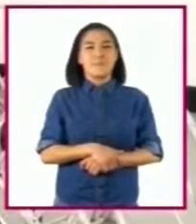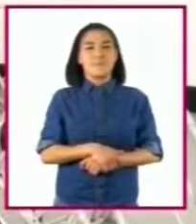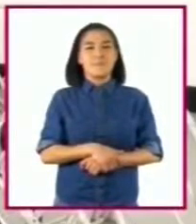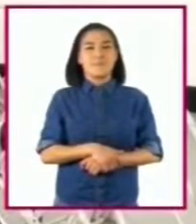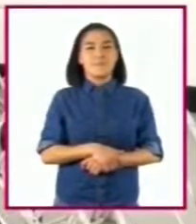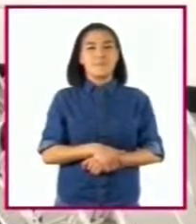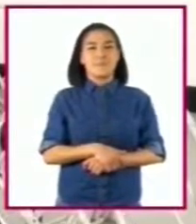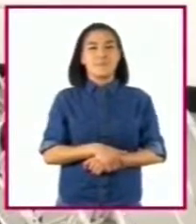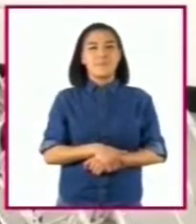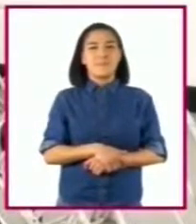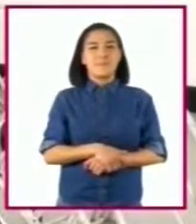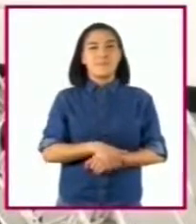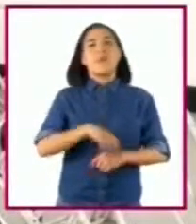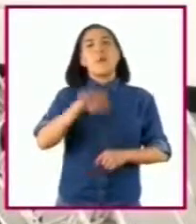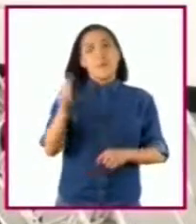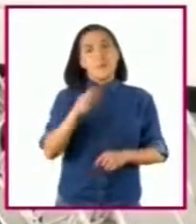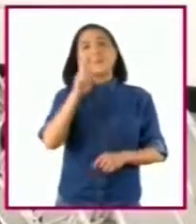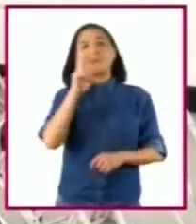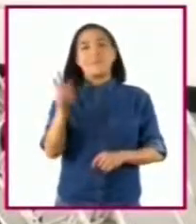Ahora el otro extremo.